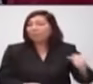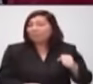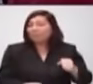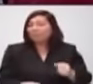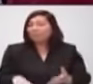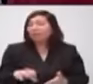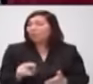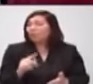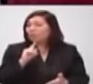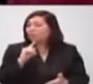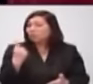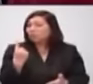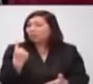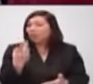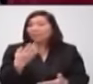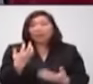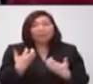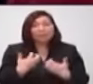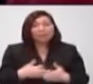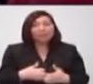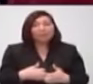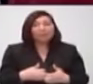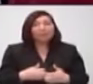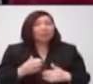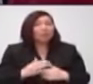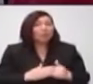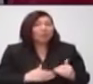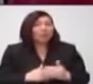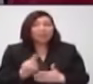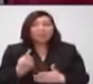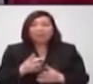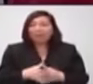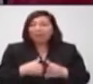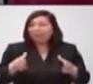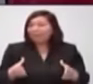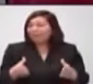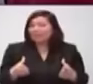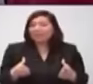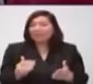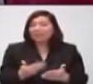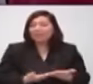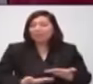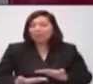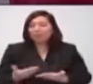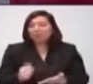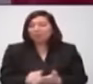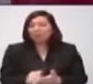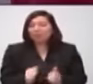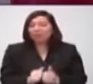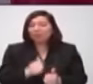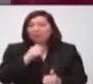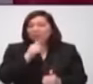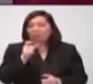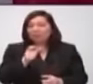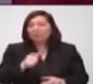Las ciudades no son solamente para las empresas constructoras ni para las grandes empresas que comercializan con el dolor